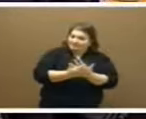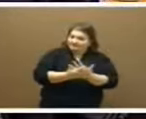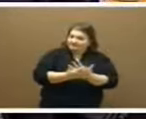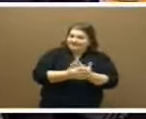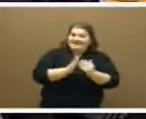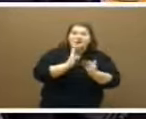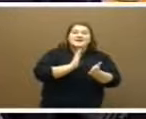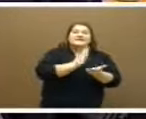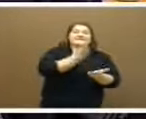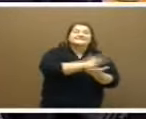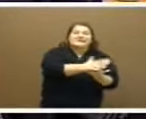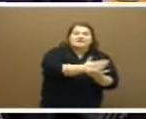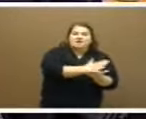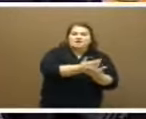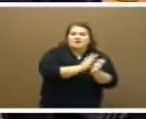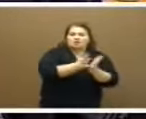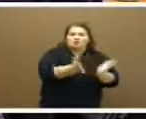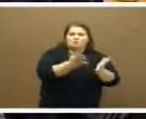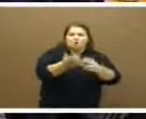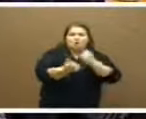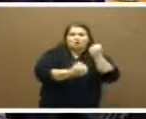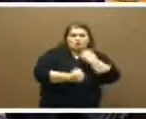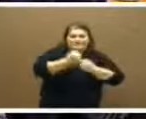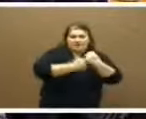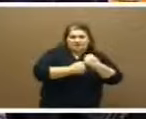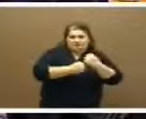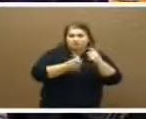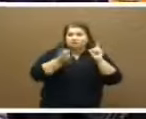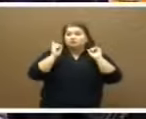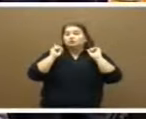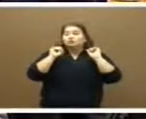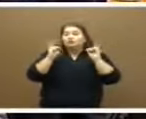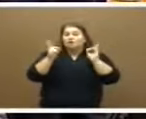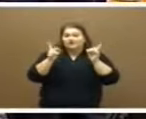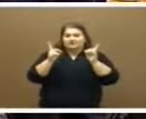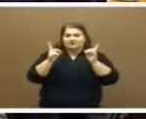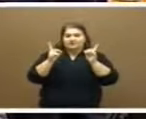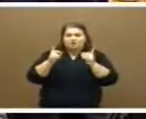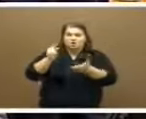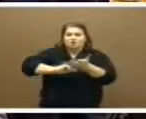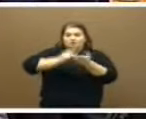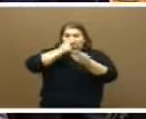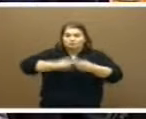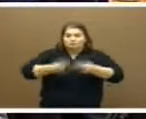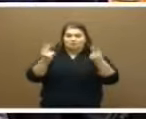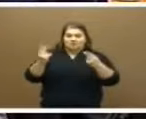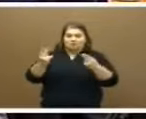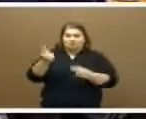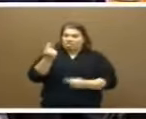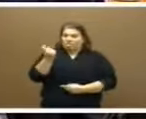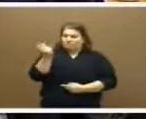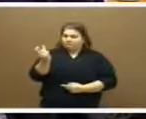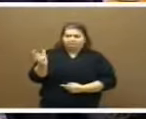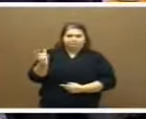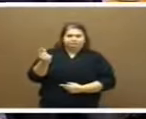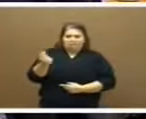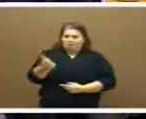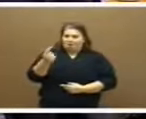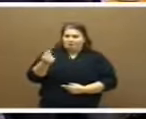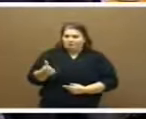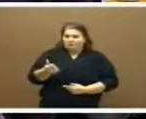intervenir en los estímulos a la economía y solo facilitar contratos públicos en escasa cuantía me va a